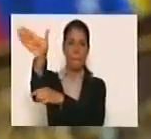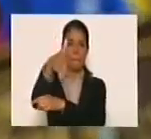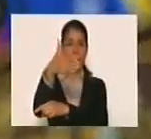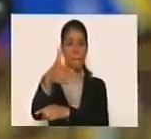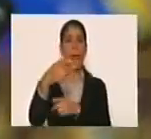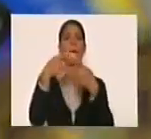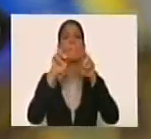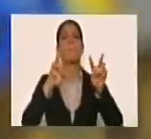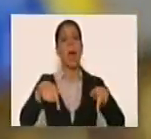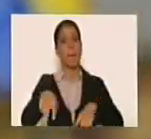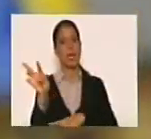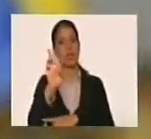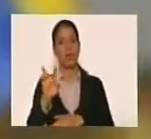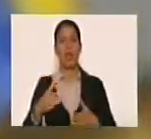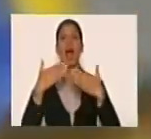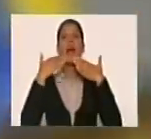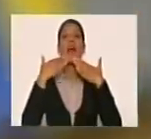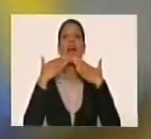patria. Muchas gracias.